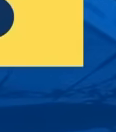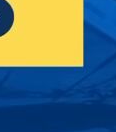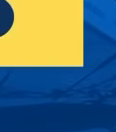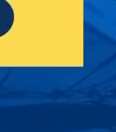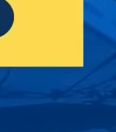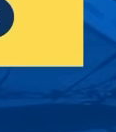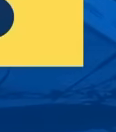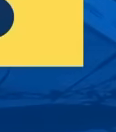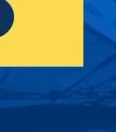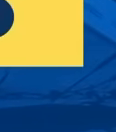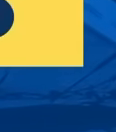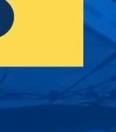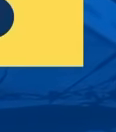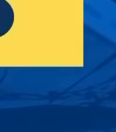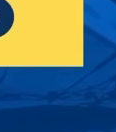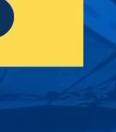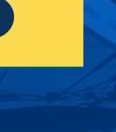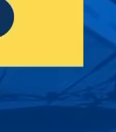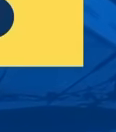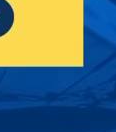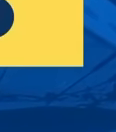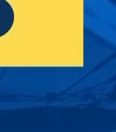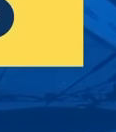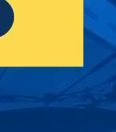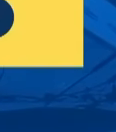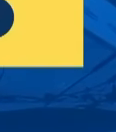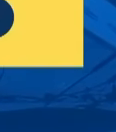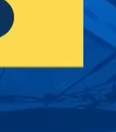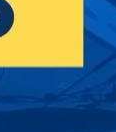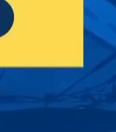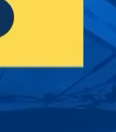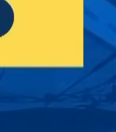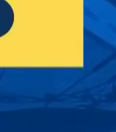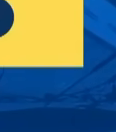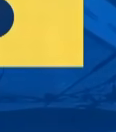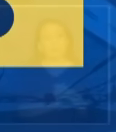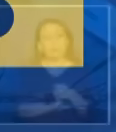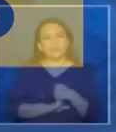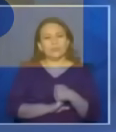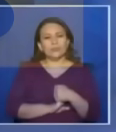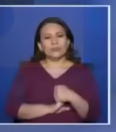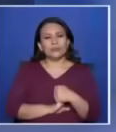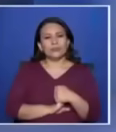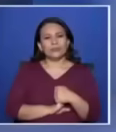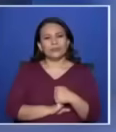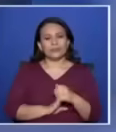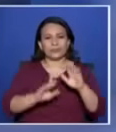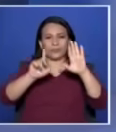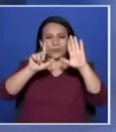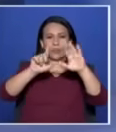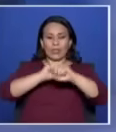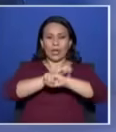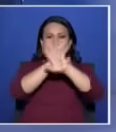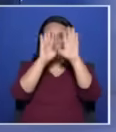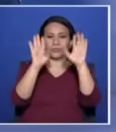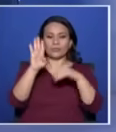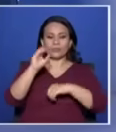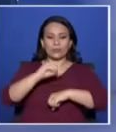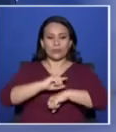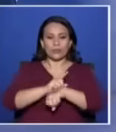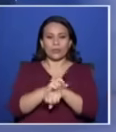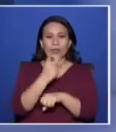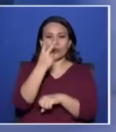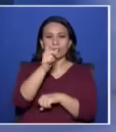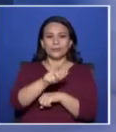Peligro en las vías. 7 de la mañana, 40 minutos,